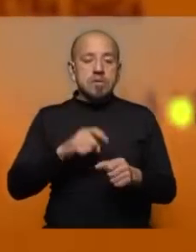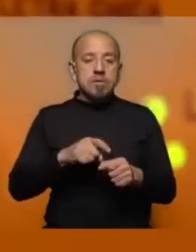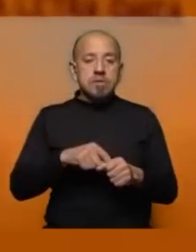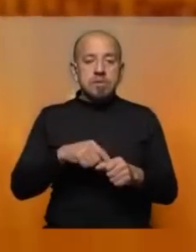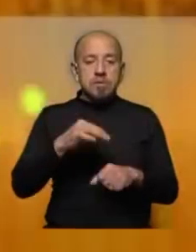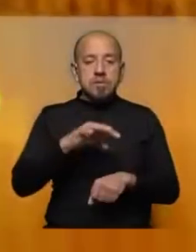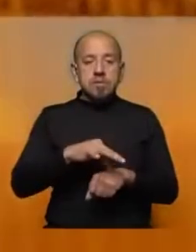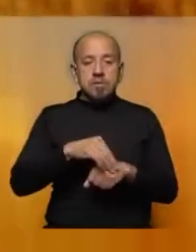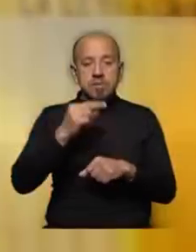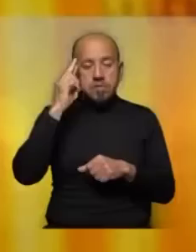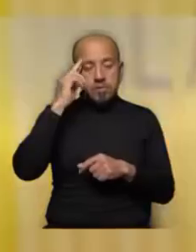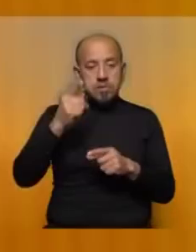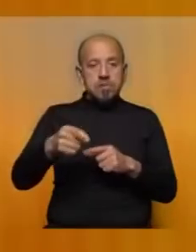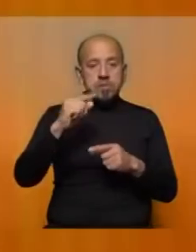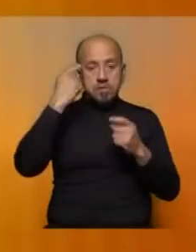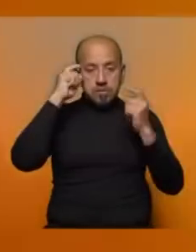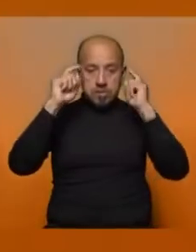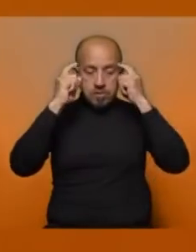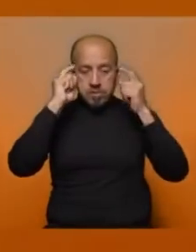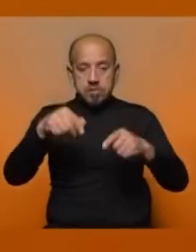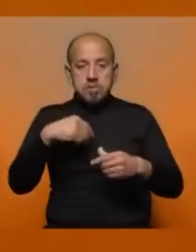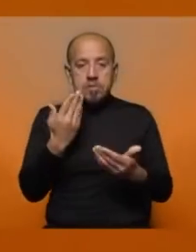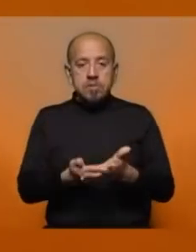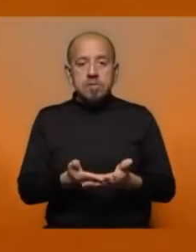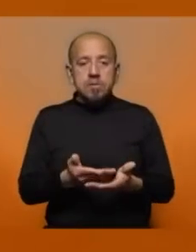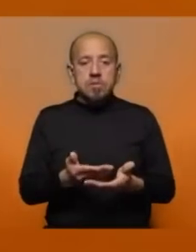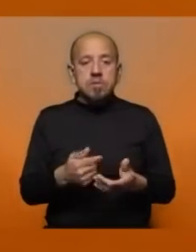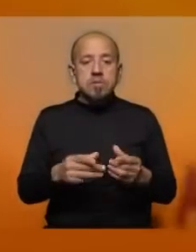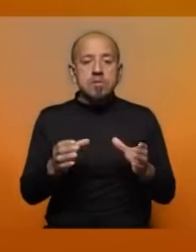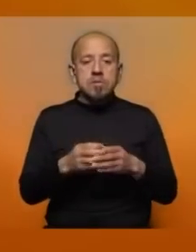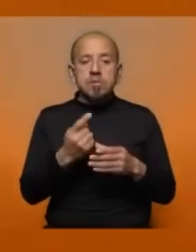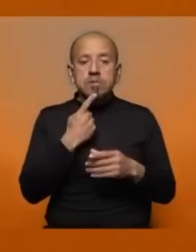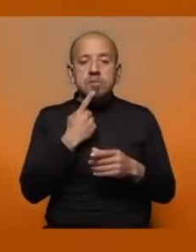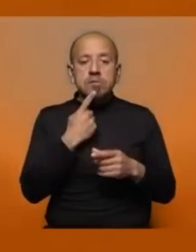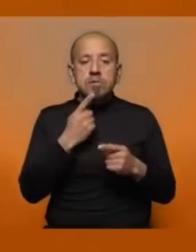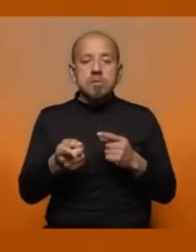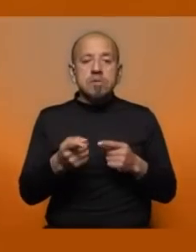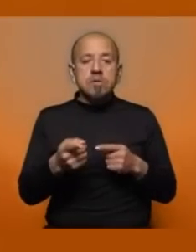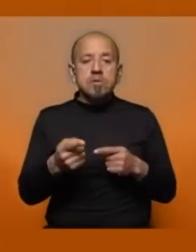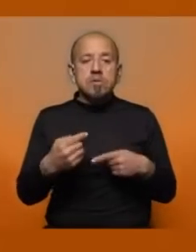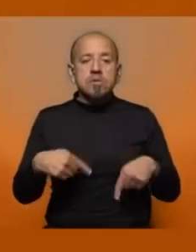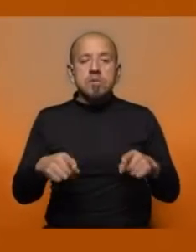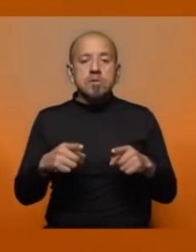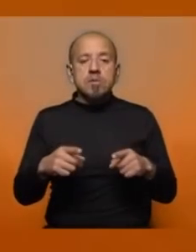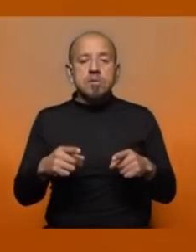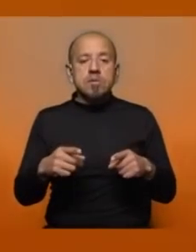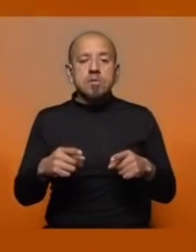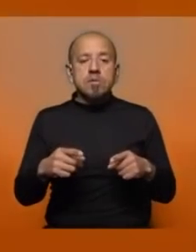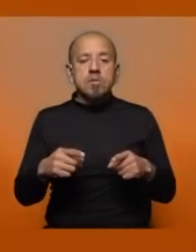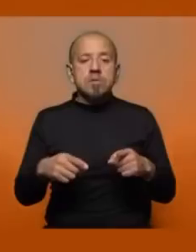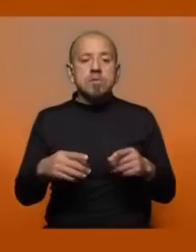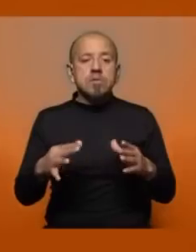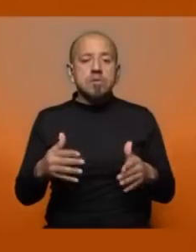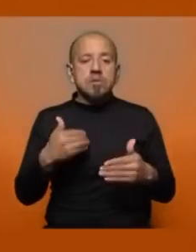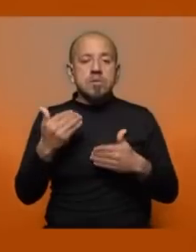una ucina de ideas para discutir estas cosas y Para proponer a los partidos políticos a los decisores De qué manera profundizar De qué